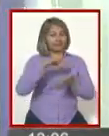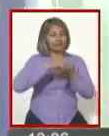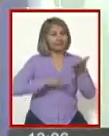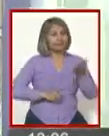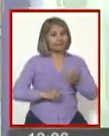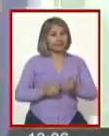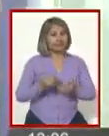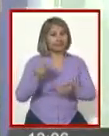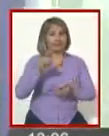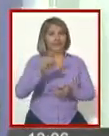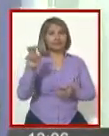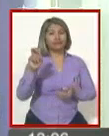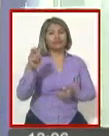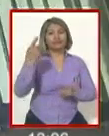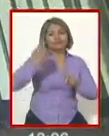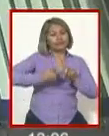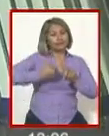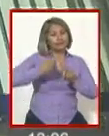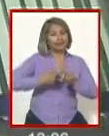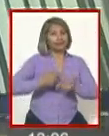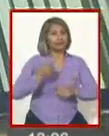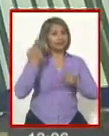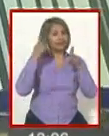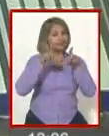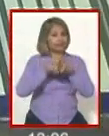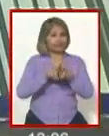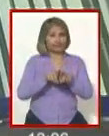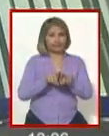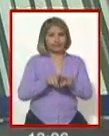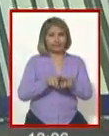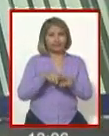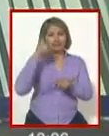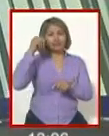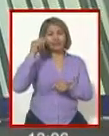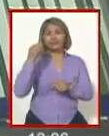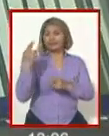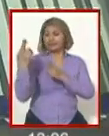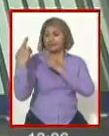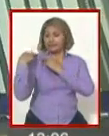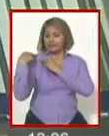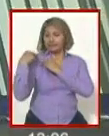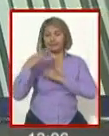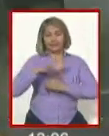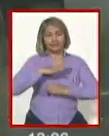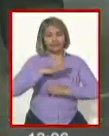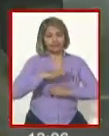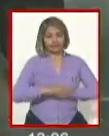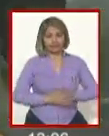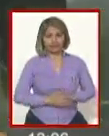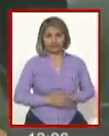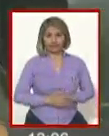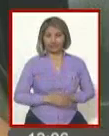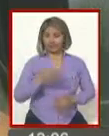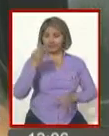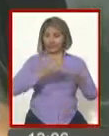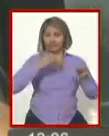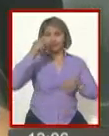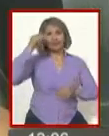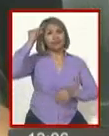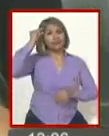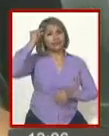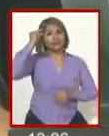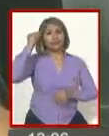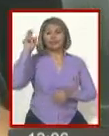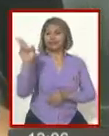descuentan 2.200 cada mes. ¿Está de acuerdo que el gobierno se haga cargo? Sí, estoy de acuerdo. Bueno, si el gobierno lo va